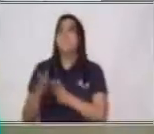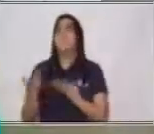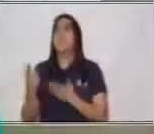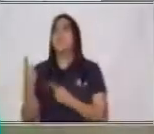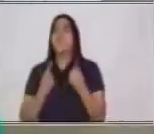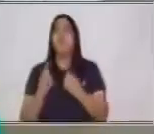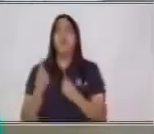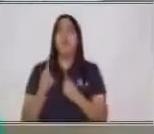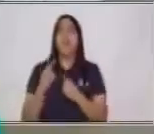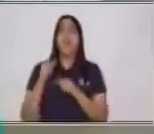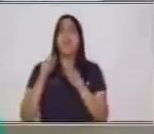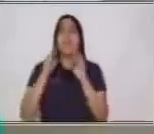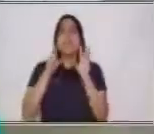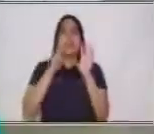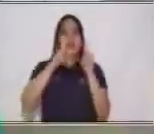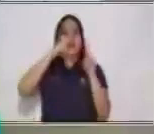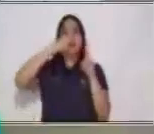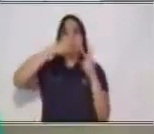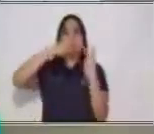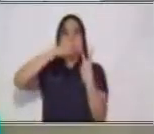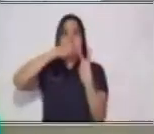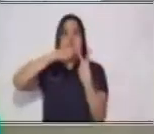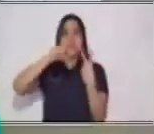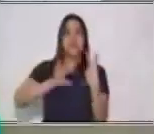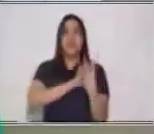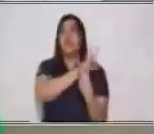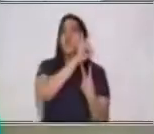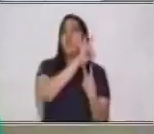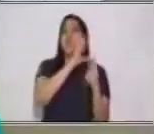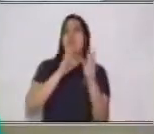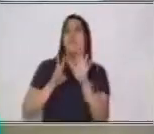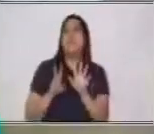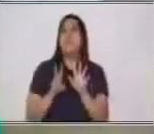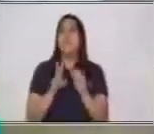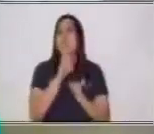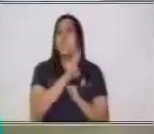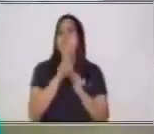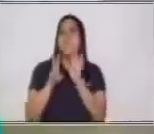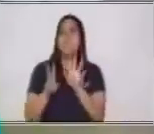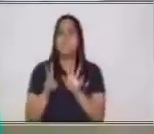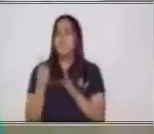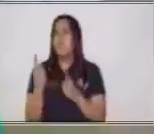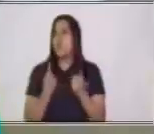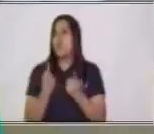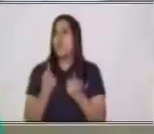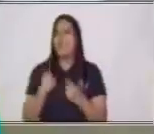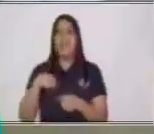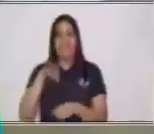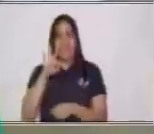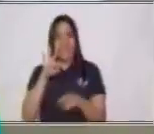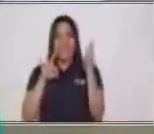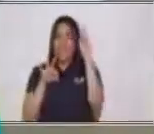de 27? ¿Recordamos con el anterior? Muy bien, es 3.